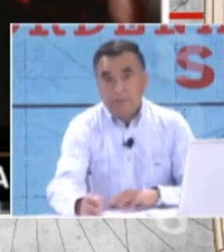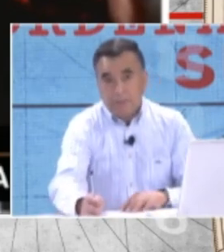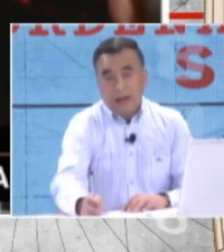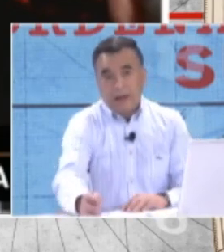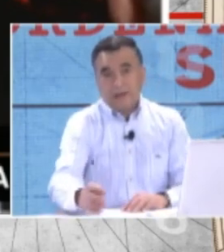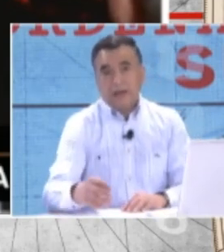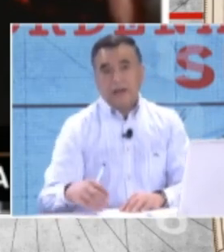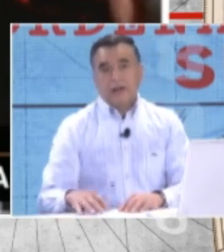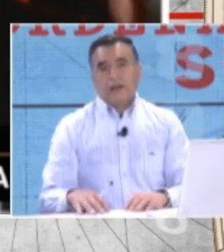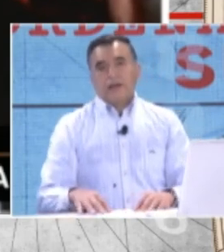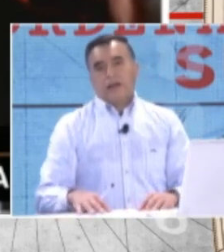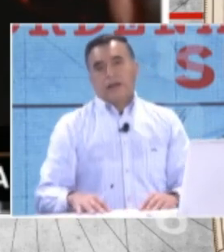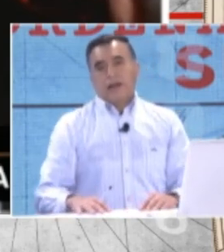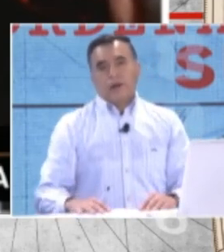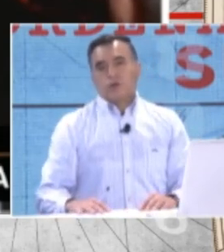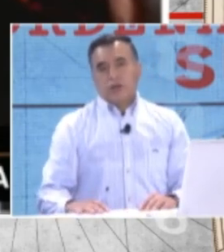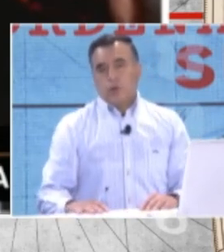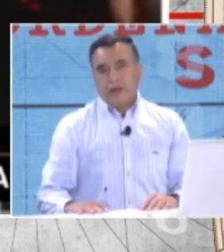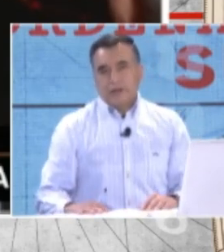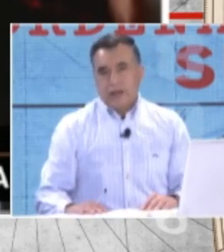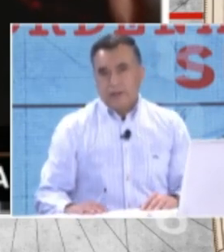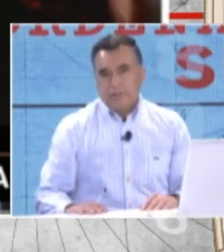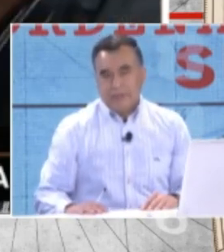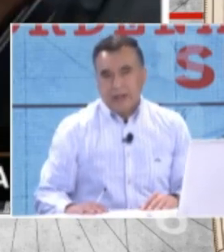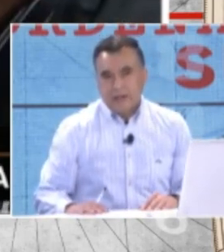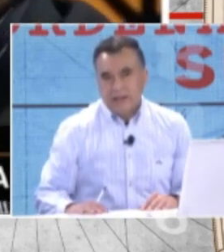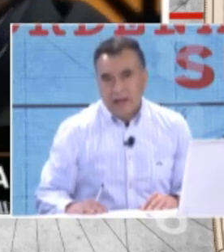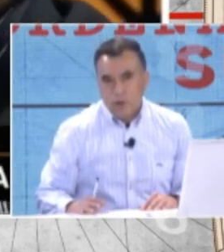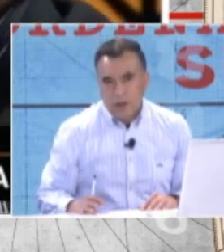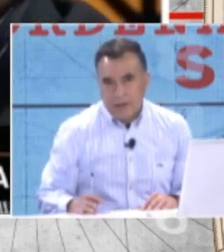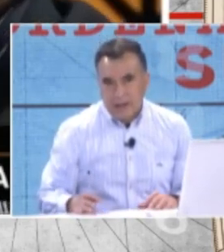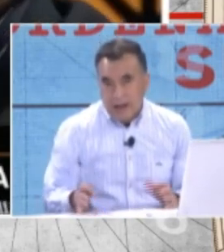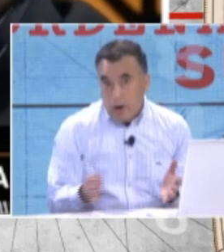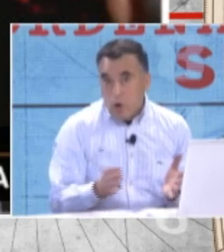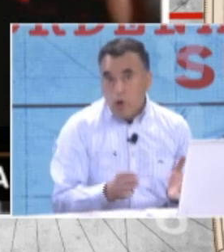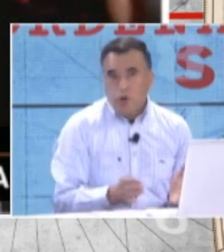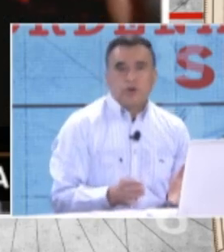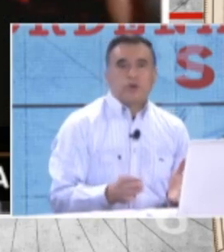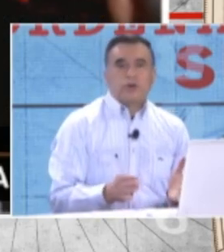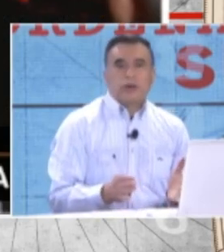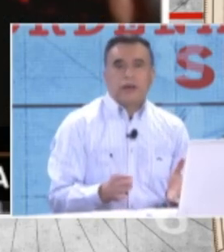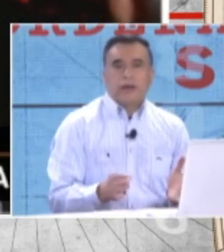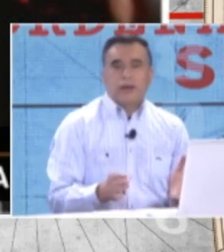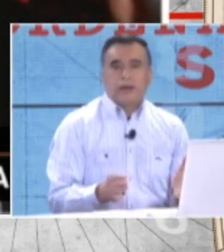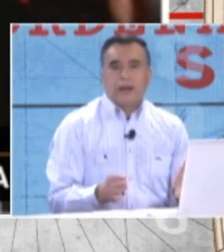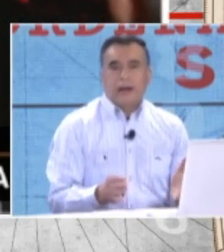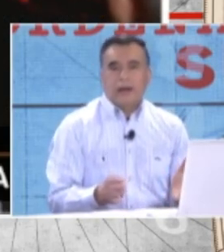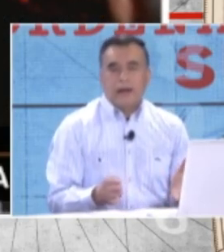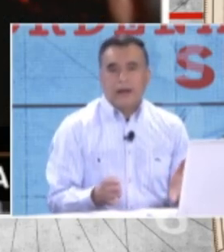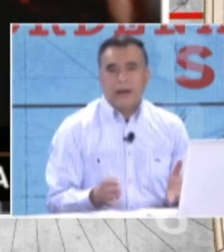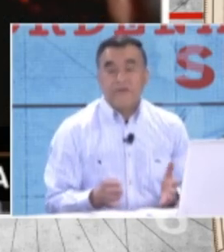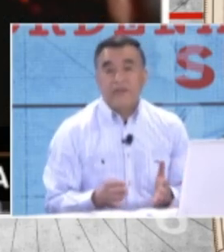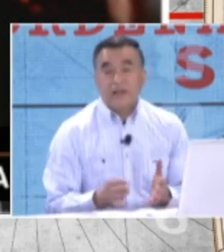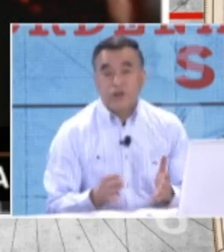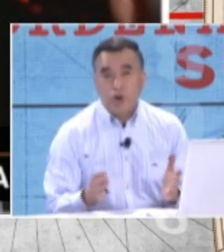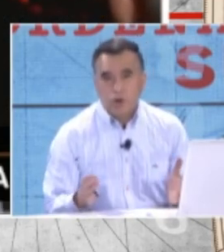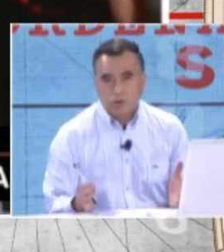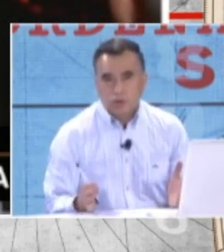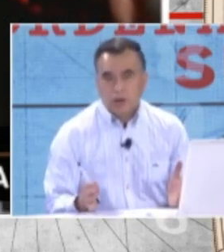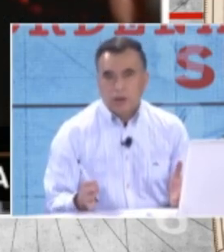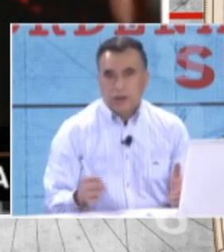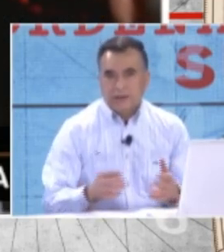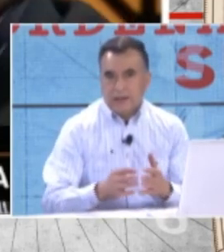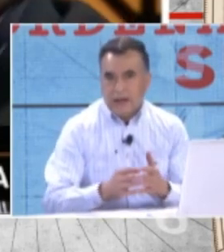terrible va a ser la consecuencia. Si de alguna manera hoy la